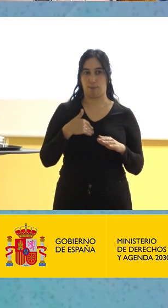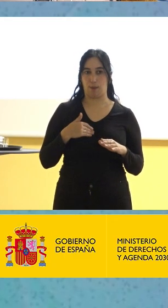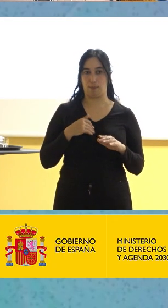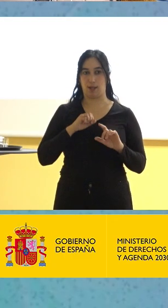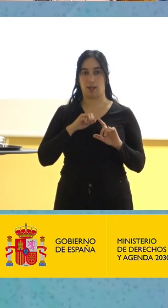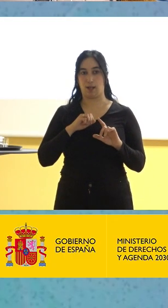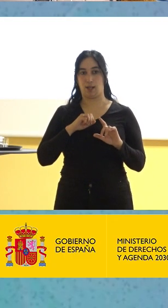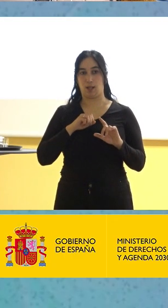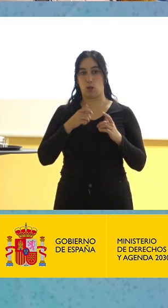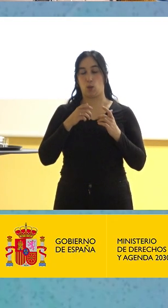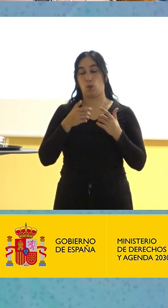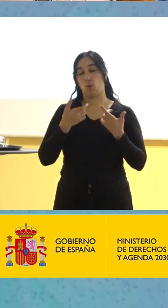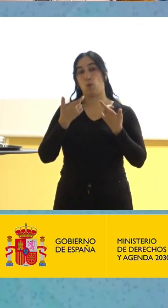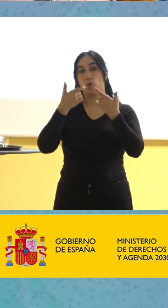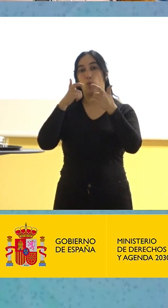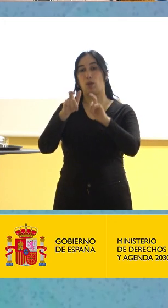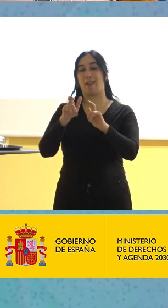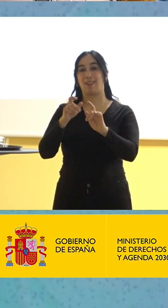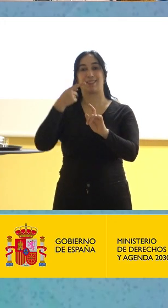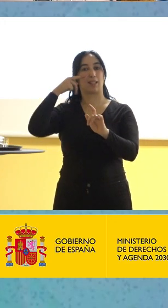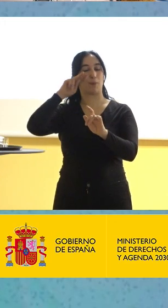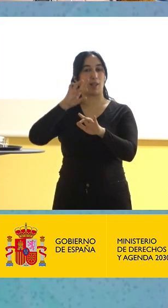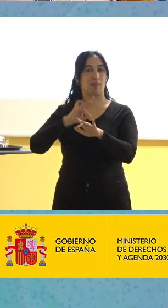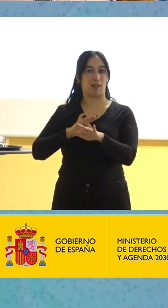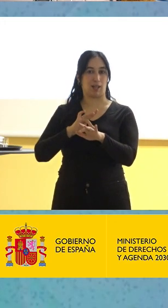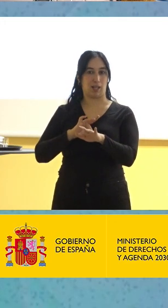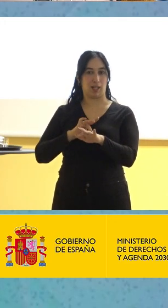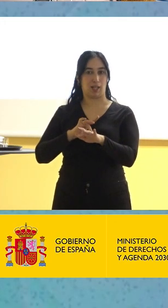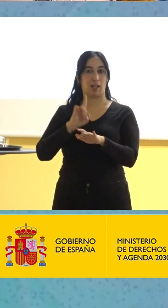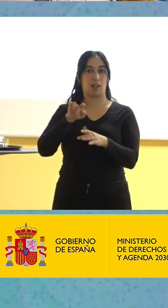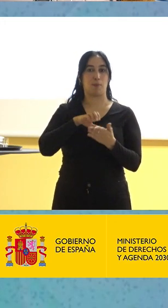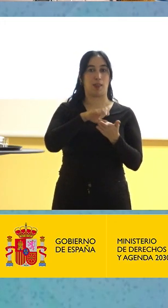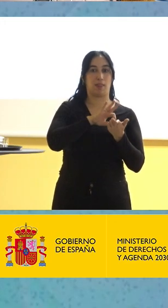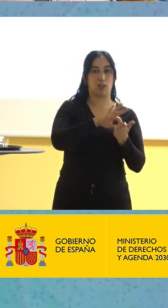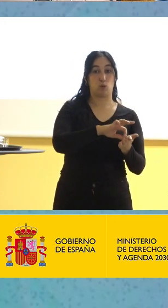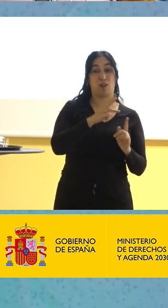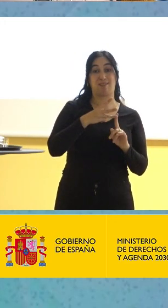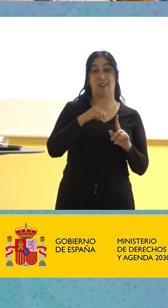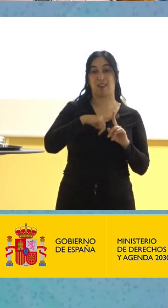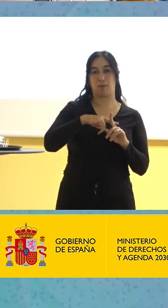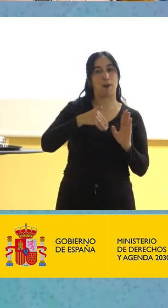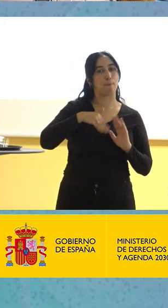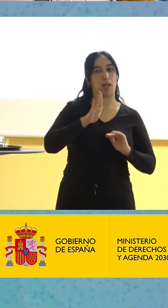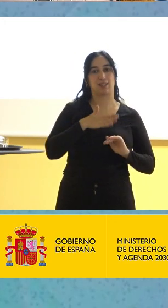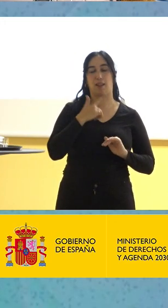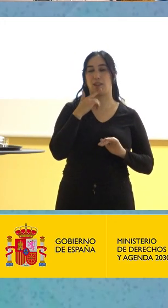WEC, o sea, de las unidades de experiencia clínica y de los CESUR, más allá de la atención de tercer nivel, ¿no?, que sean centros de apoyo